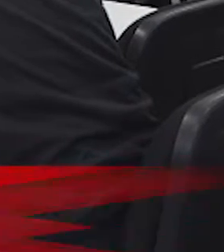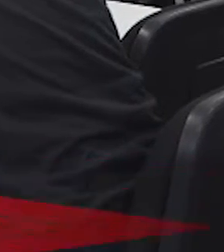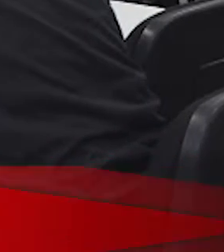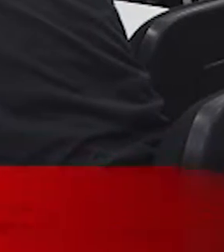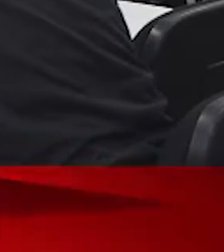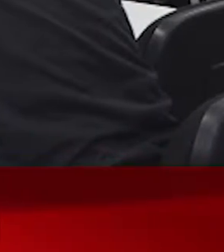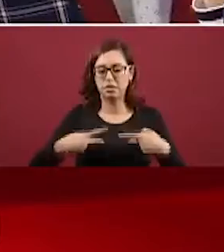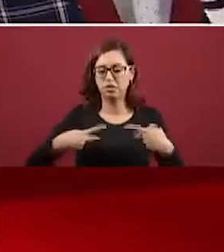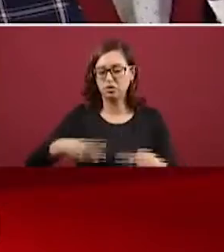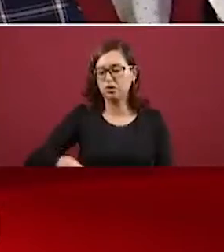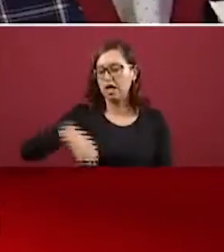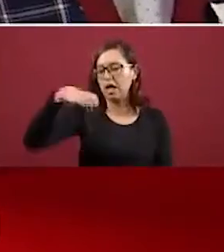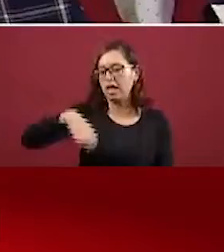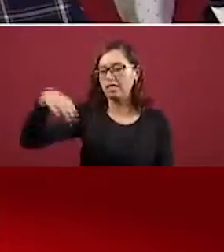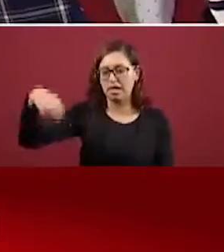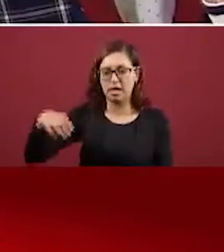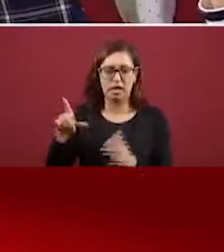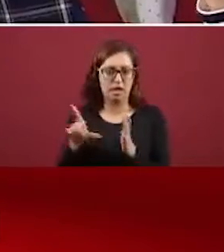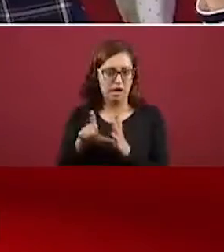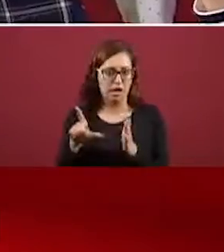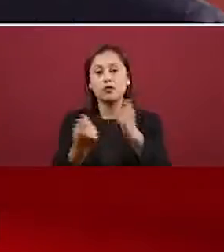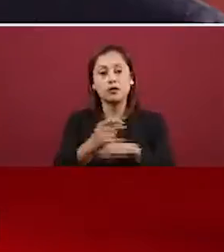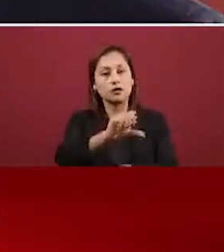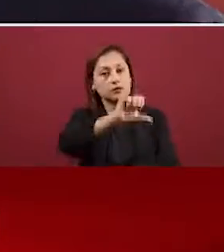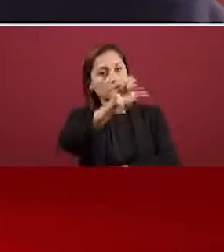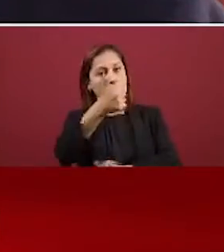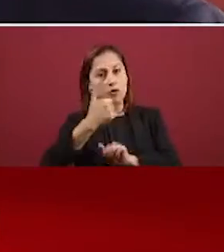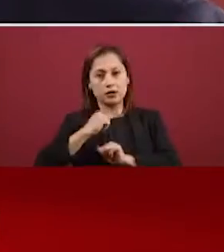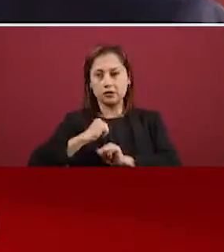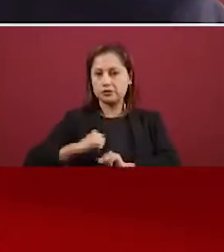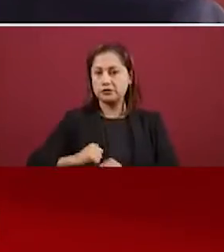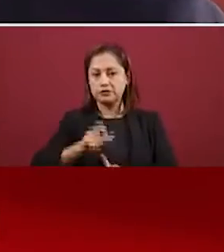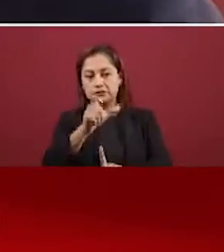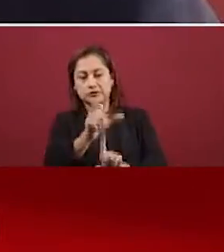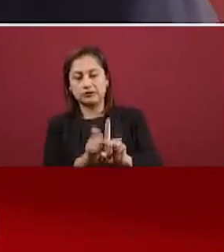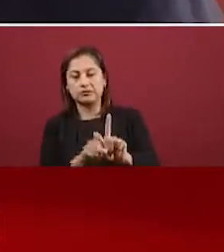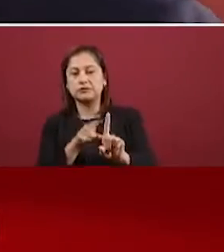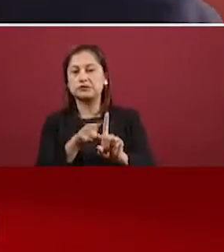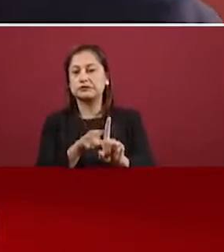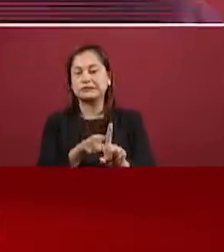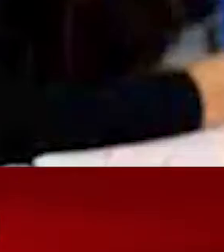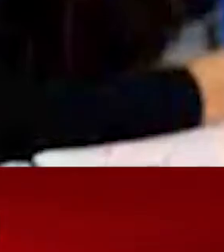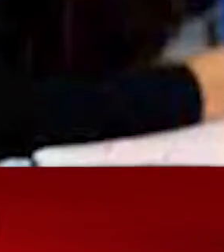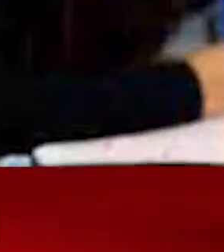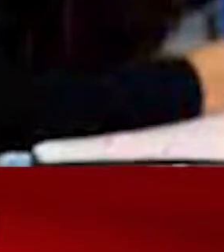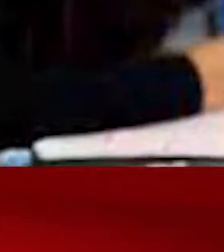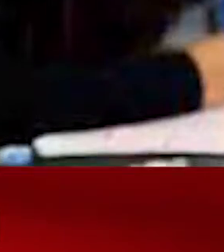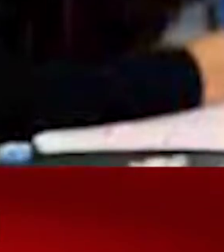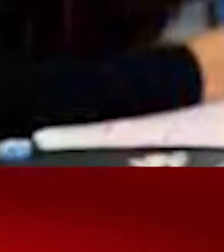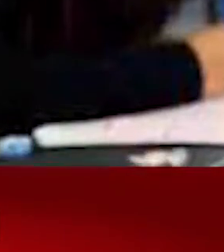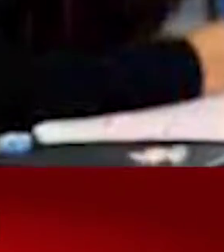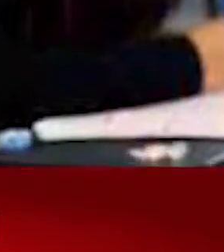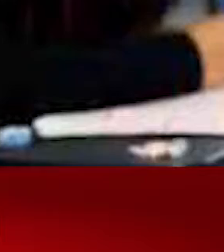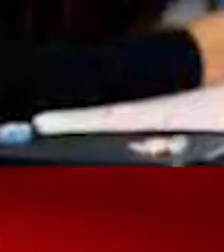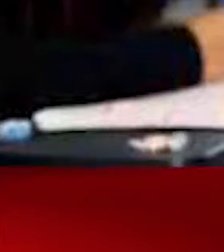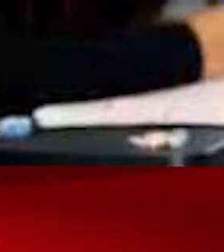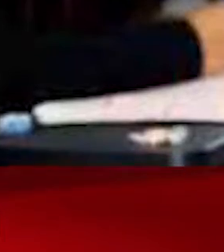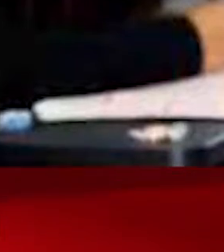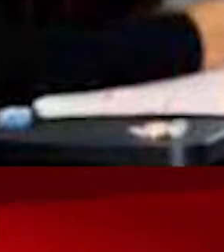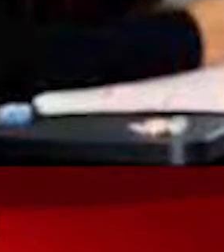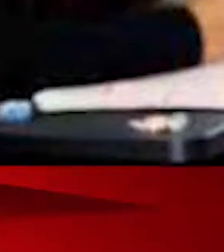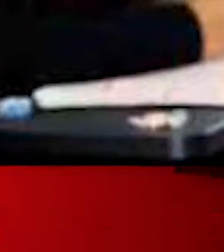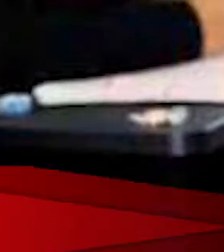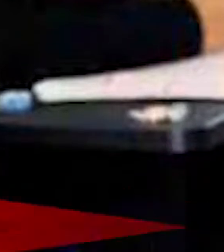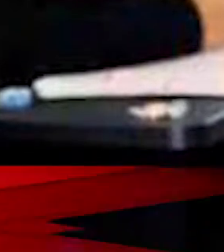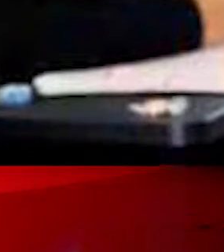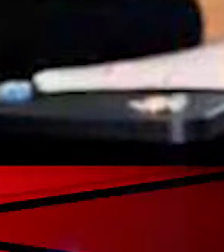bienestar benito juárez a pregunta expresa de crónica aseguró que pese la burocracia de su gobierno está trabajando para que se regularicen los planteles y